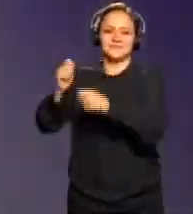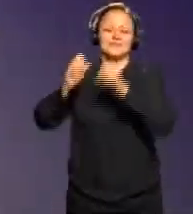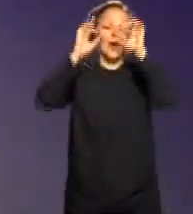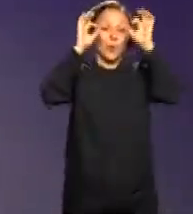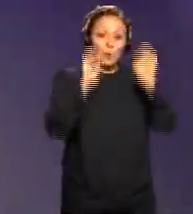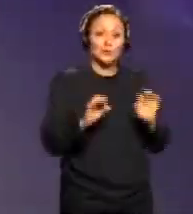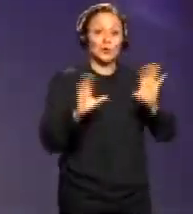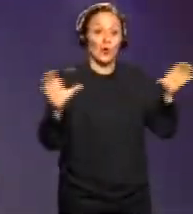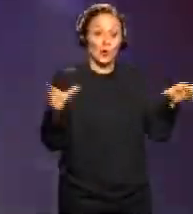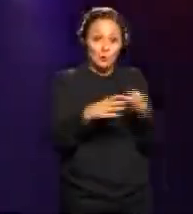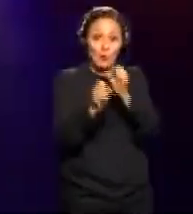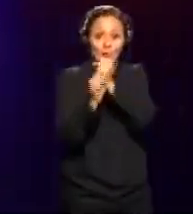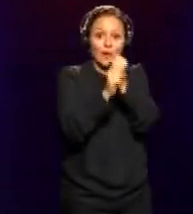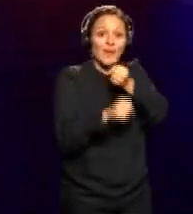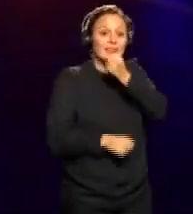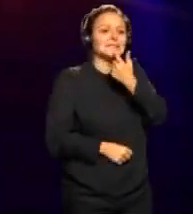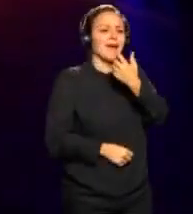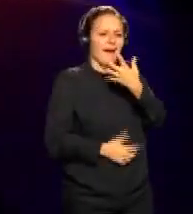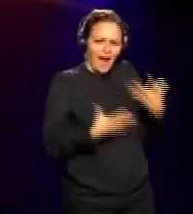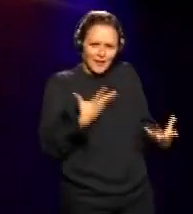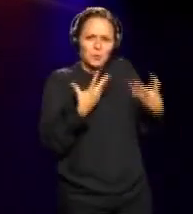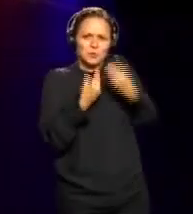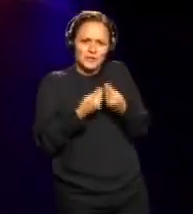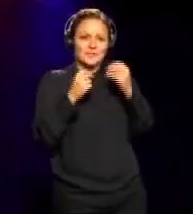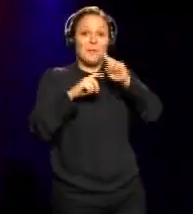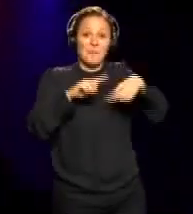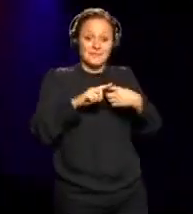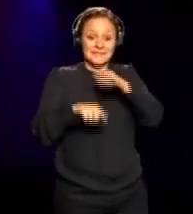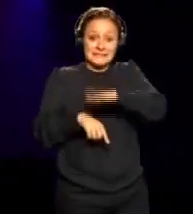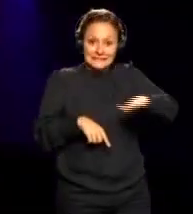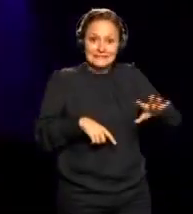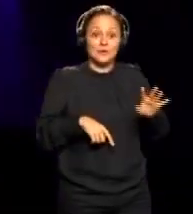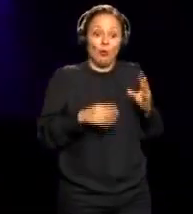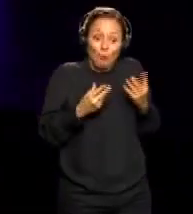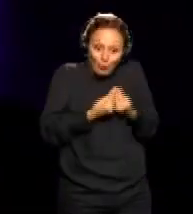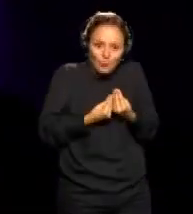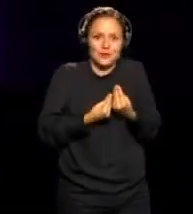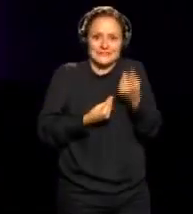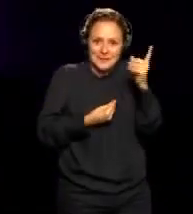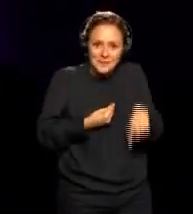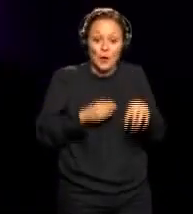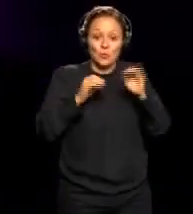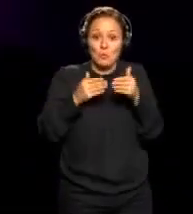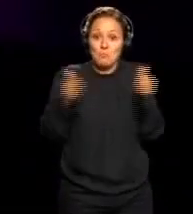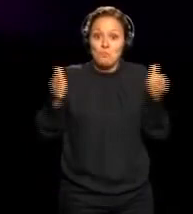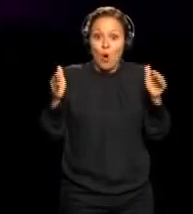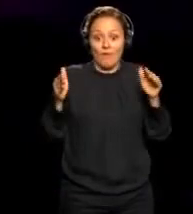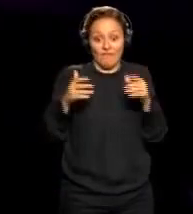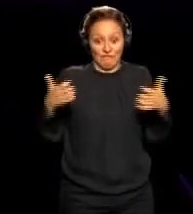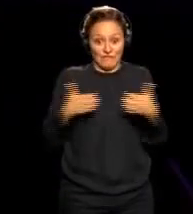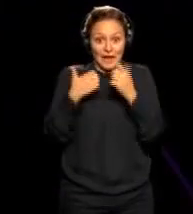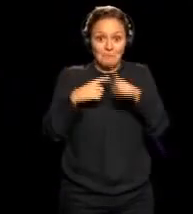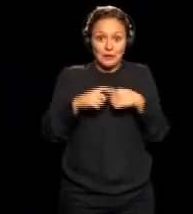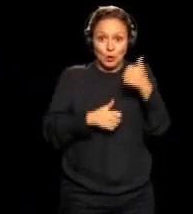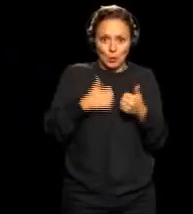¡Arrejúntate! Ese es el grito de guerra, con mascotas incluidas, la sonora sobre el escenario, estrenándose en esta final y en este concurso, porque fue en